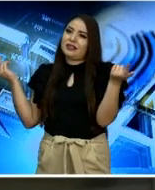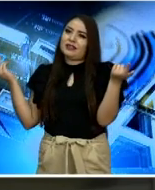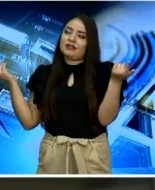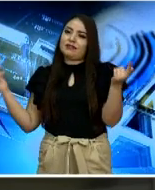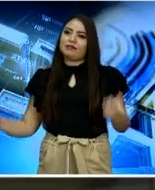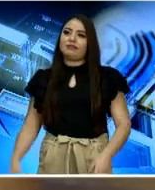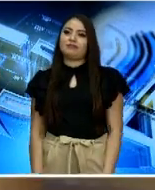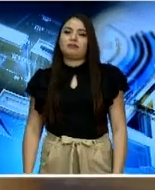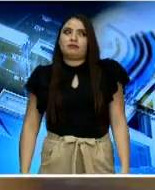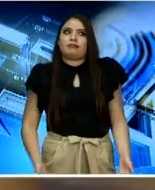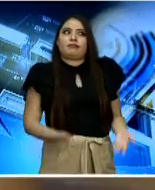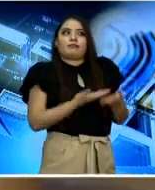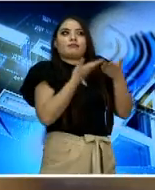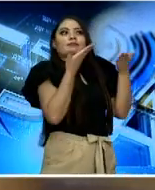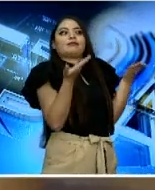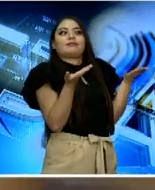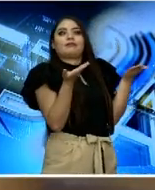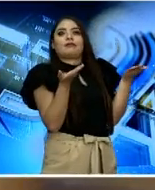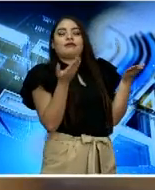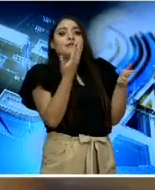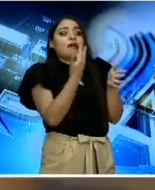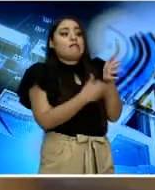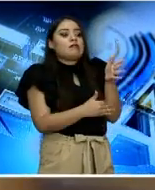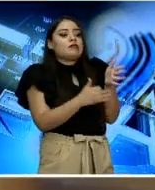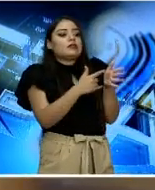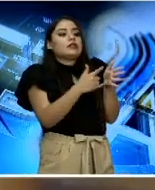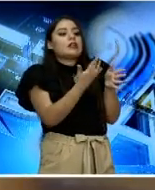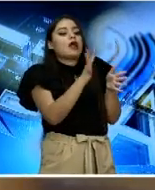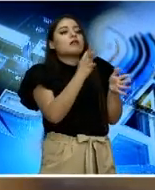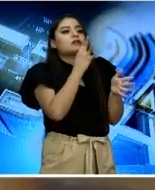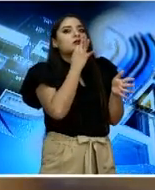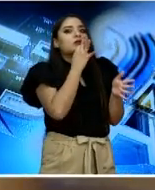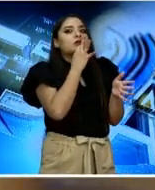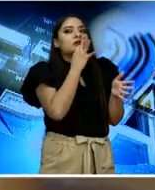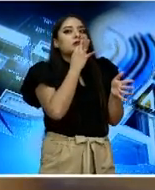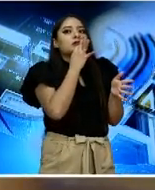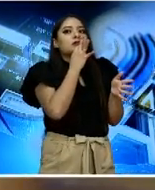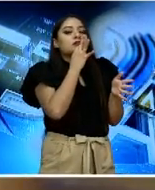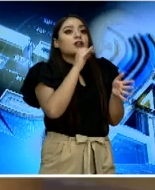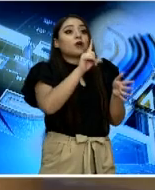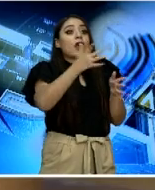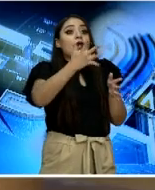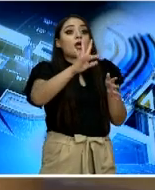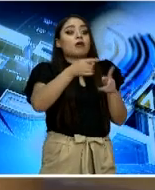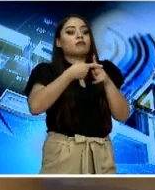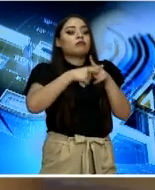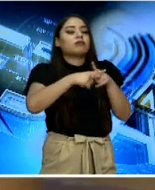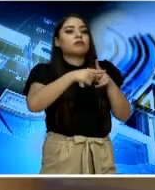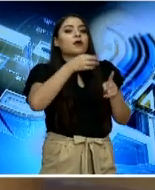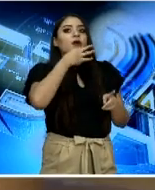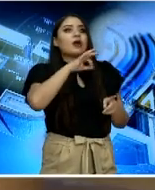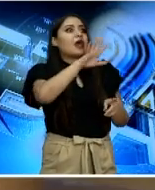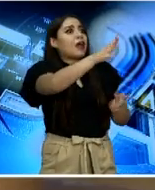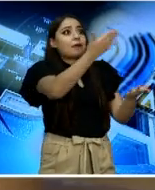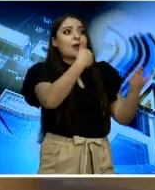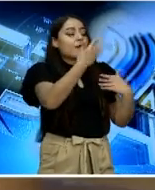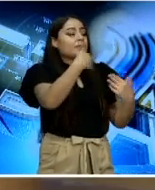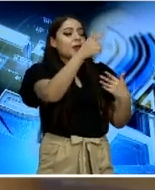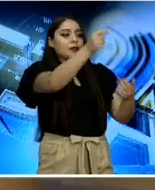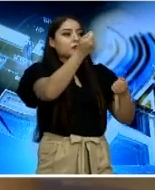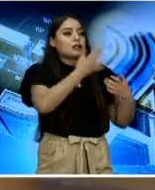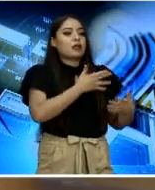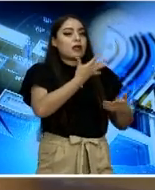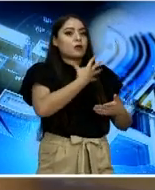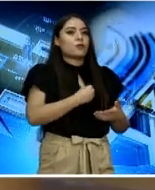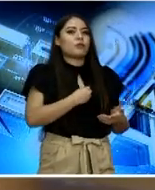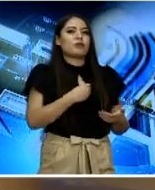Entonces, me faltaban 10 minutos para las 10 y a las 10 empezaba la ceremonia. Me dijo, así, véngase, tráigaselo. Y yo dije,